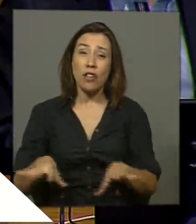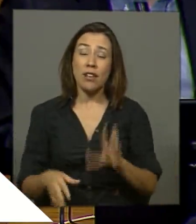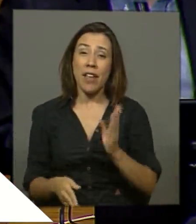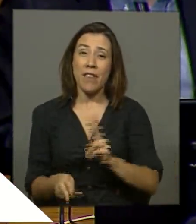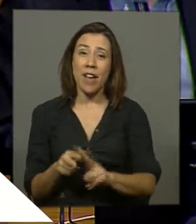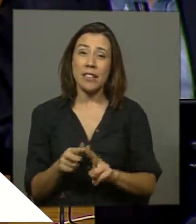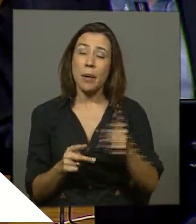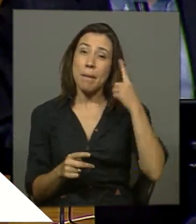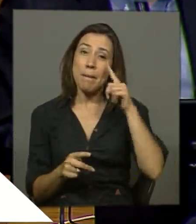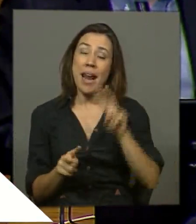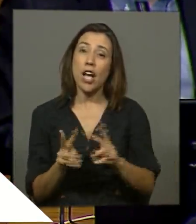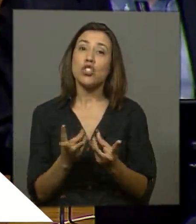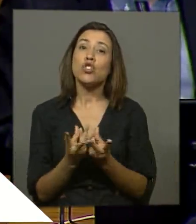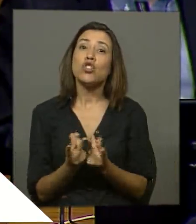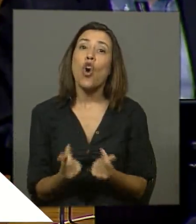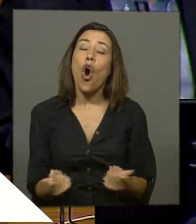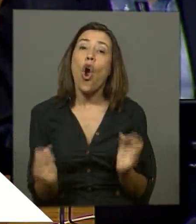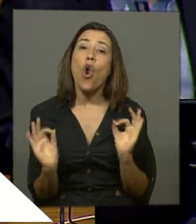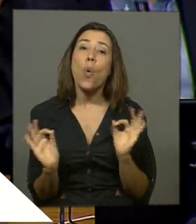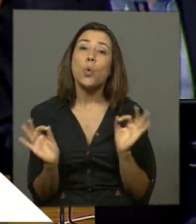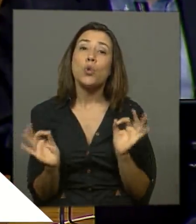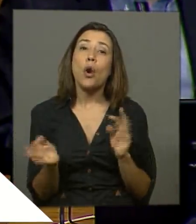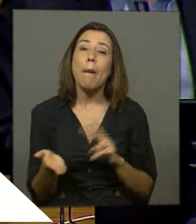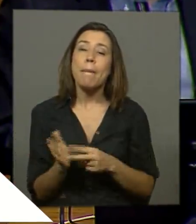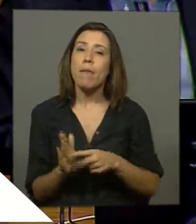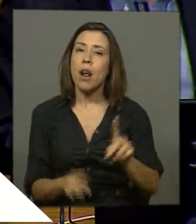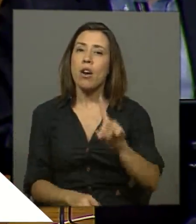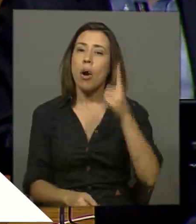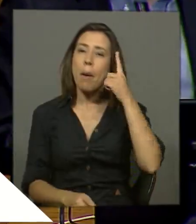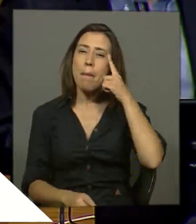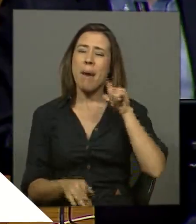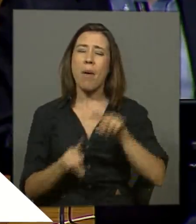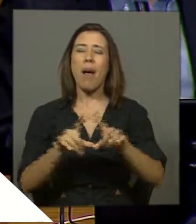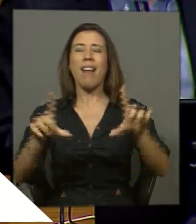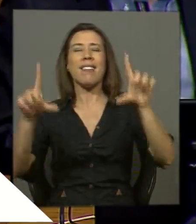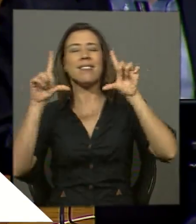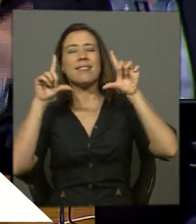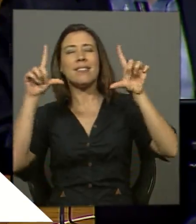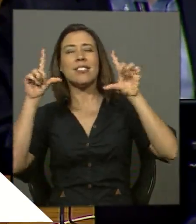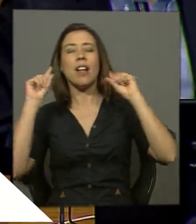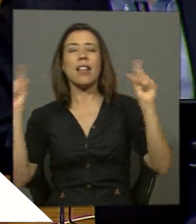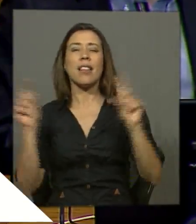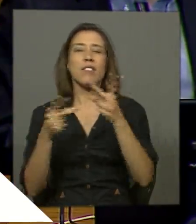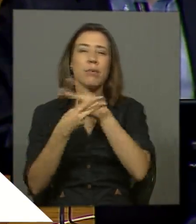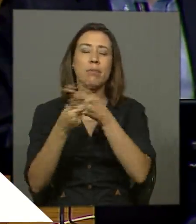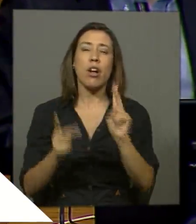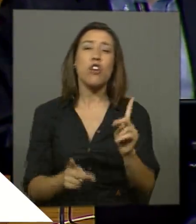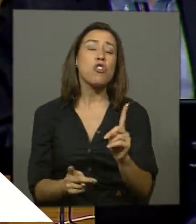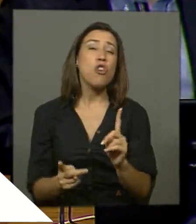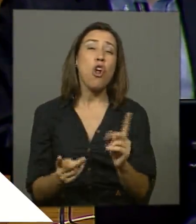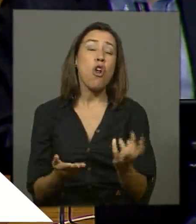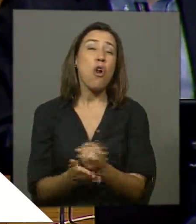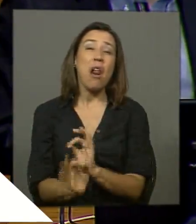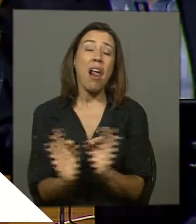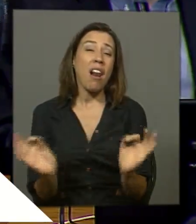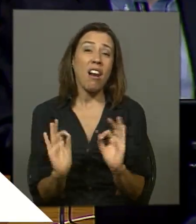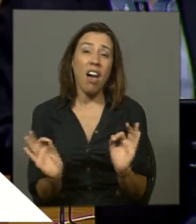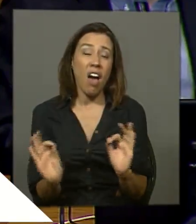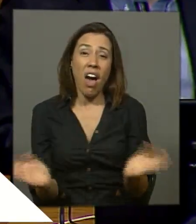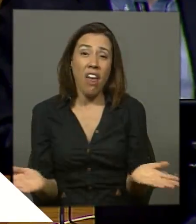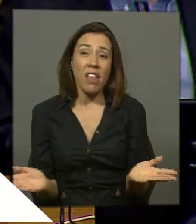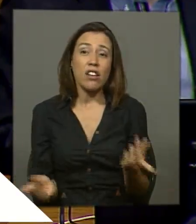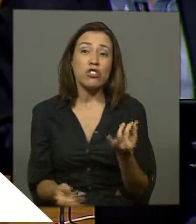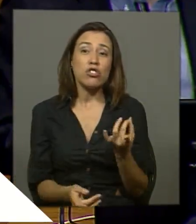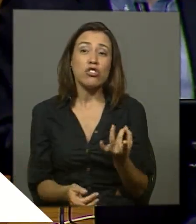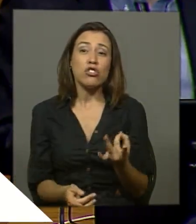hacer para solucionar el problema no para este tipo de show mediáticos que no conducen absolutamente a nada